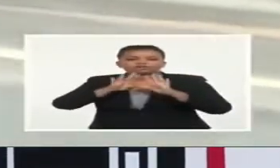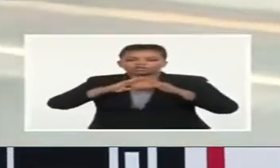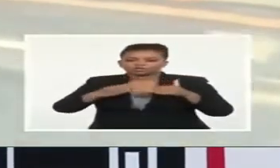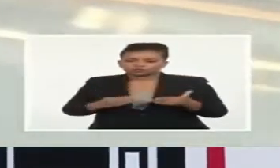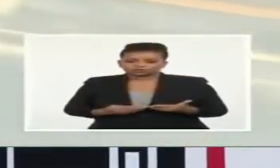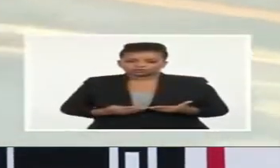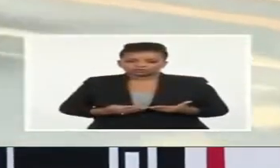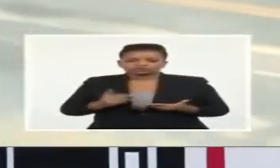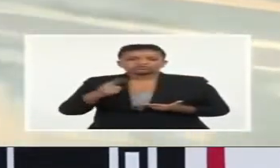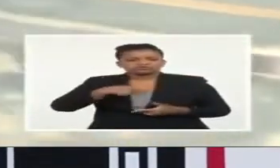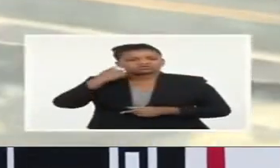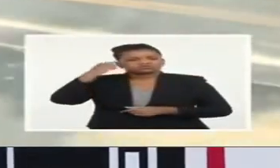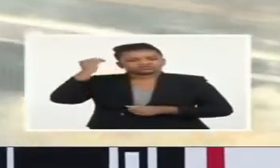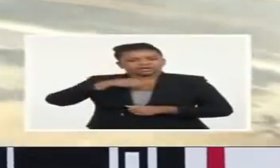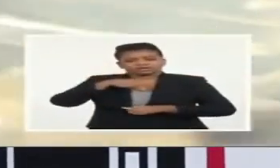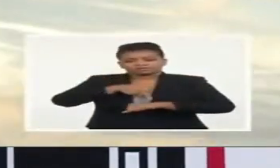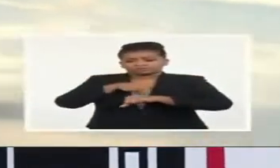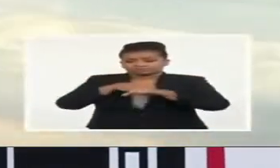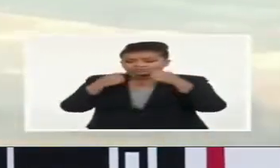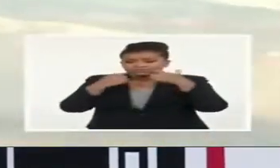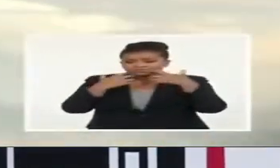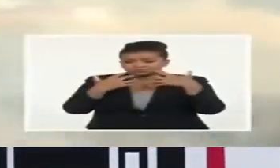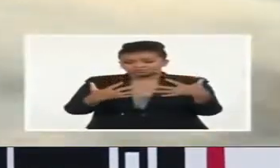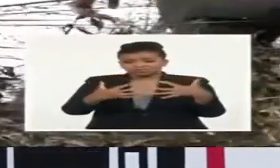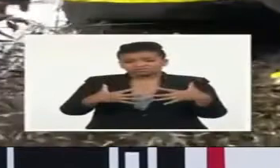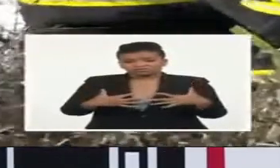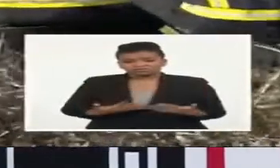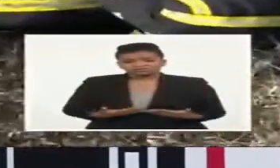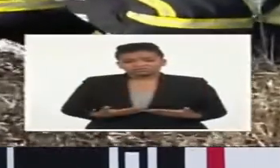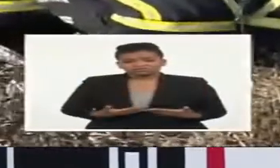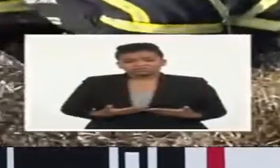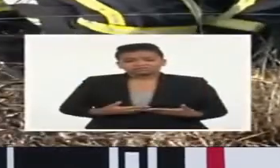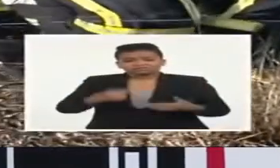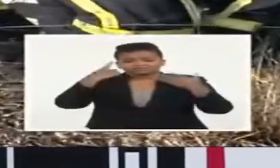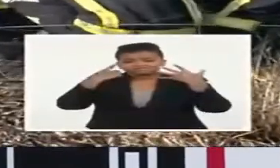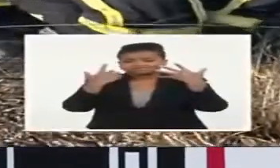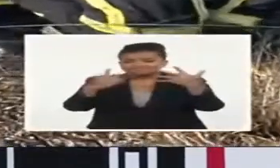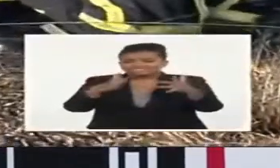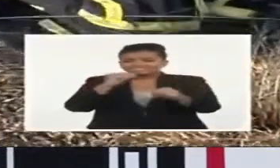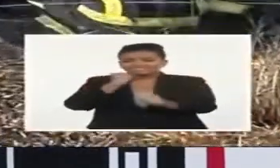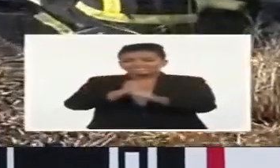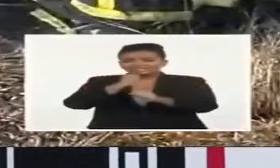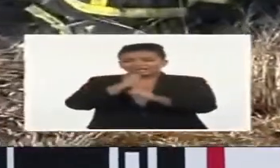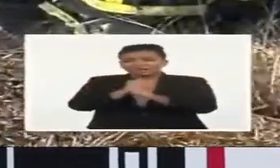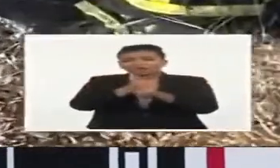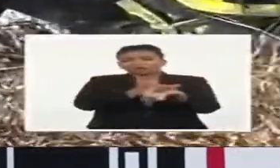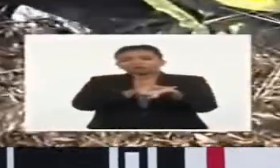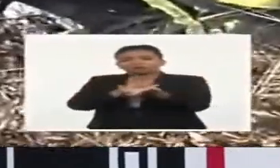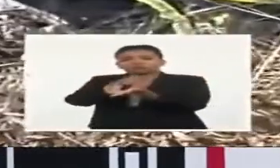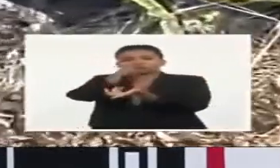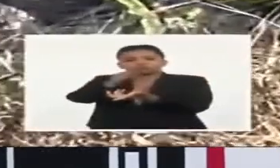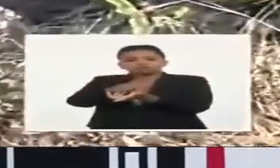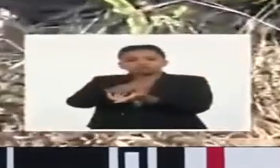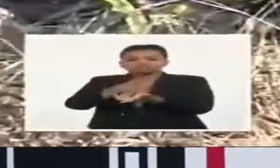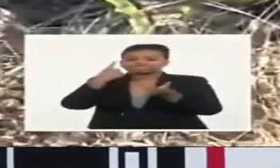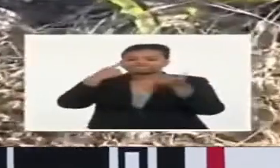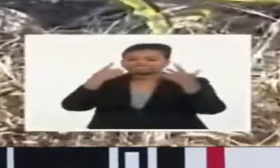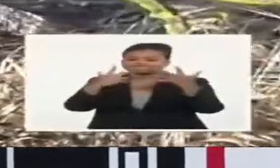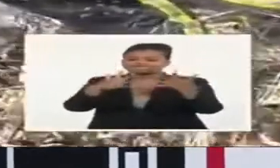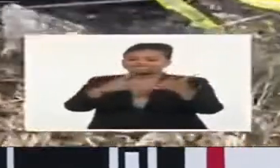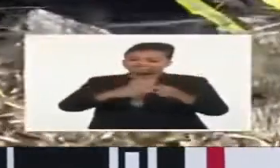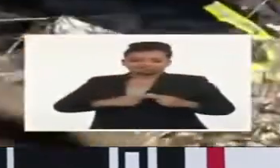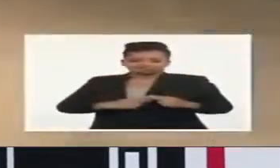ya se los dije, no tenía petróleo la bomba. La bomba no tenía